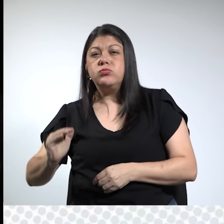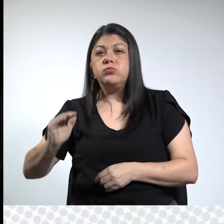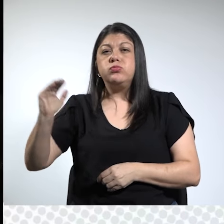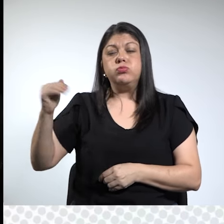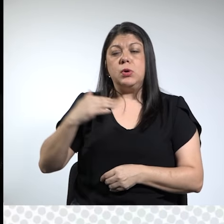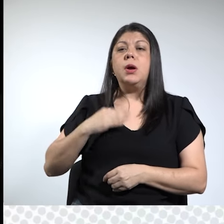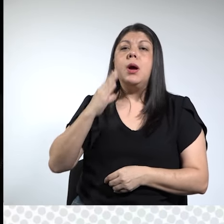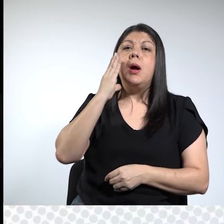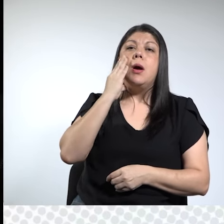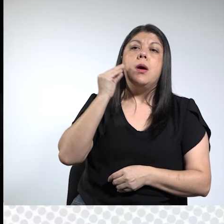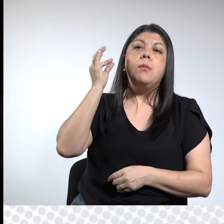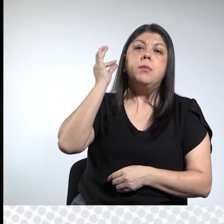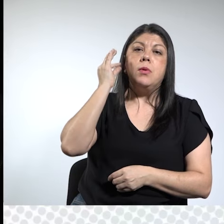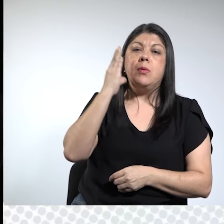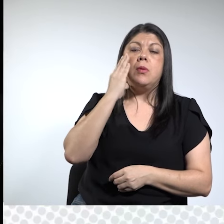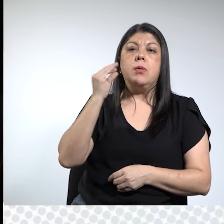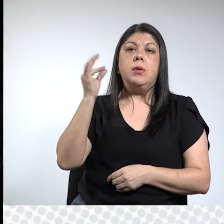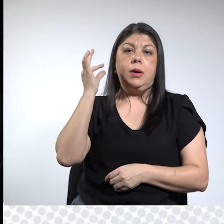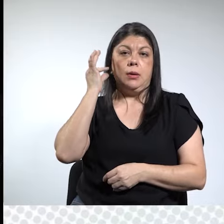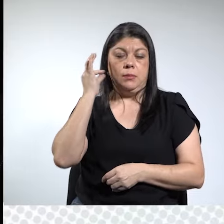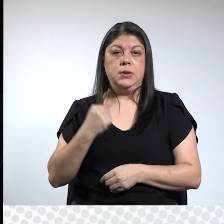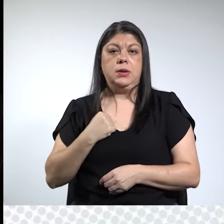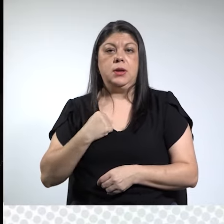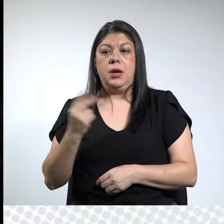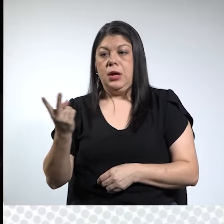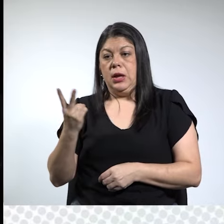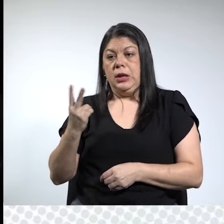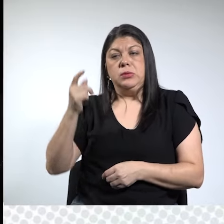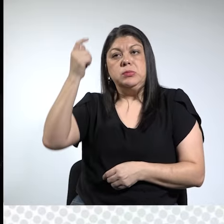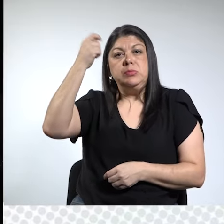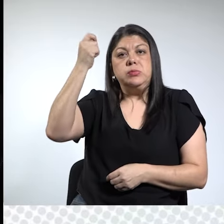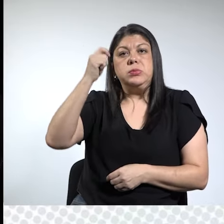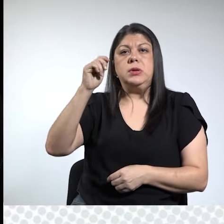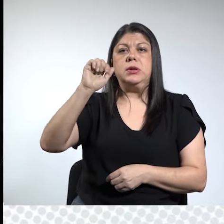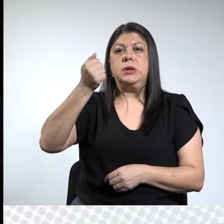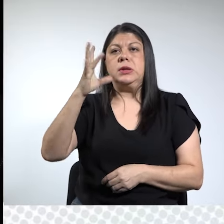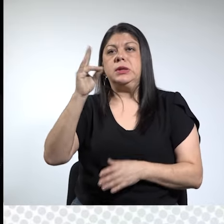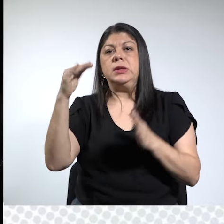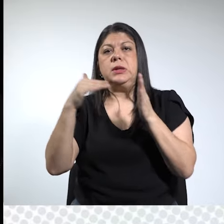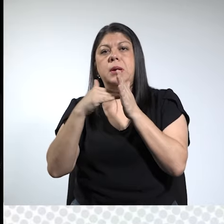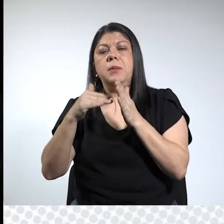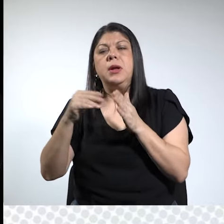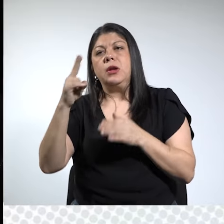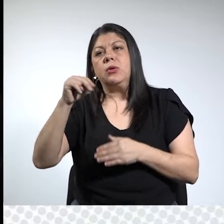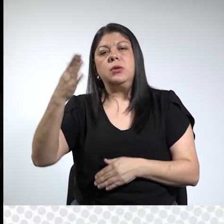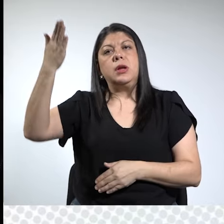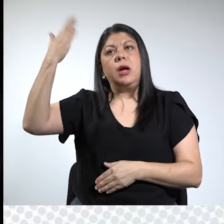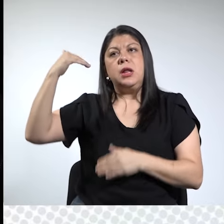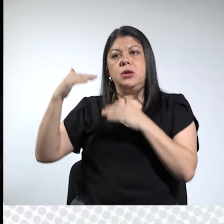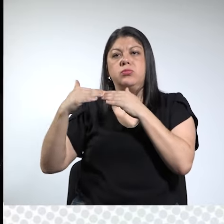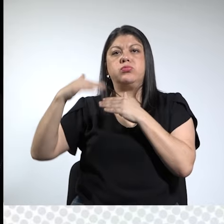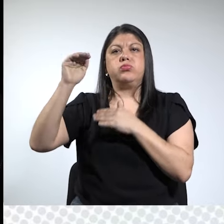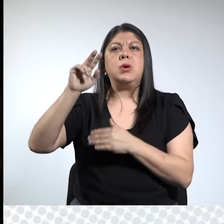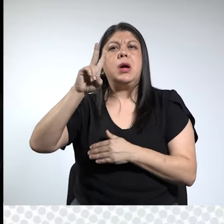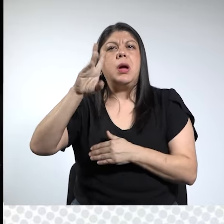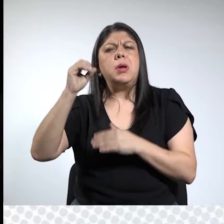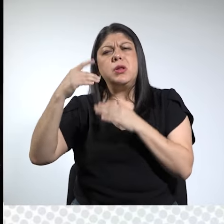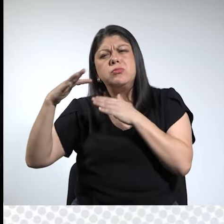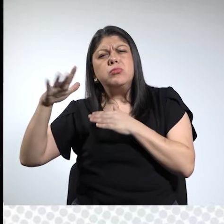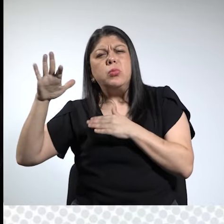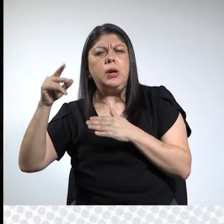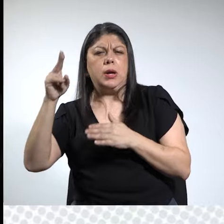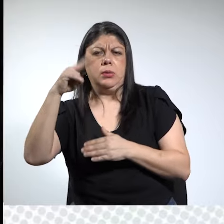vivir con mi abuela y mi tía abuela y las dos estaban las pensiones eran de 17,000 colones, después subieron a 20 y resto mil de